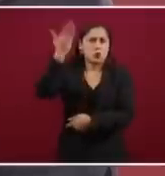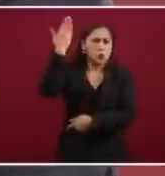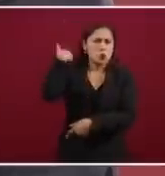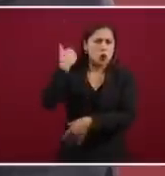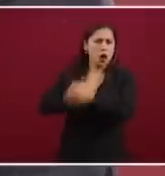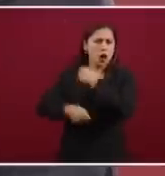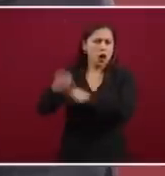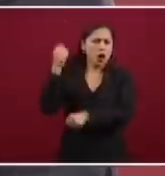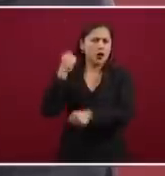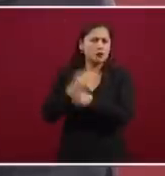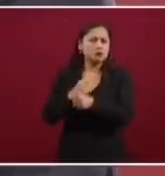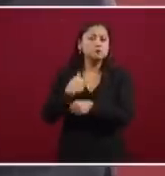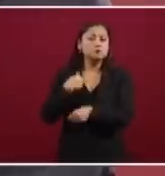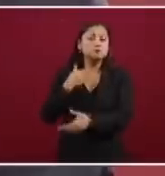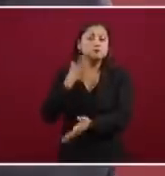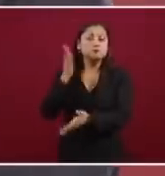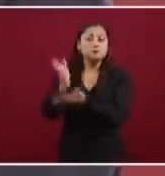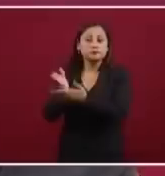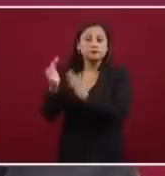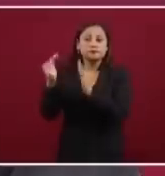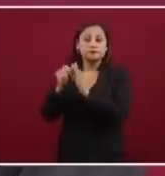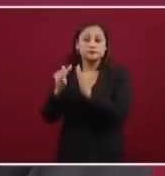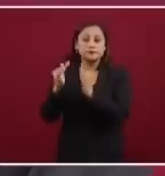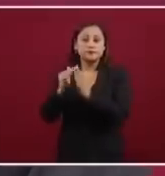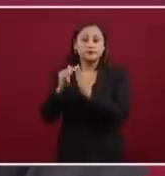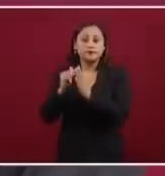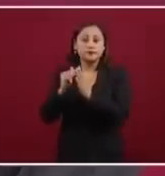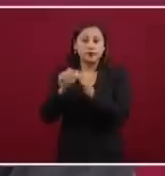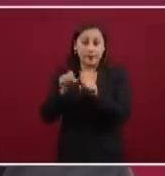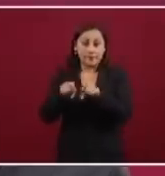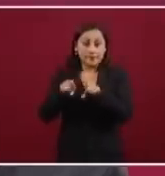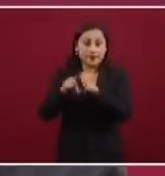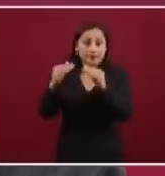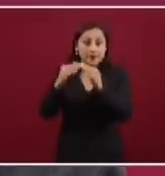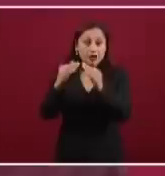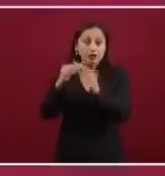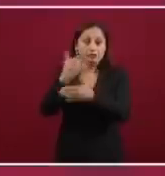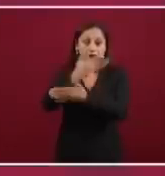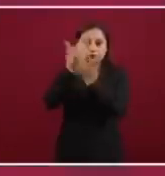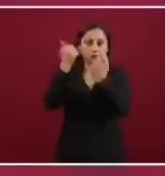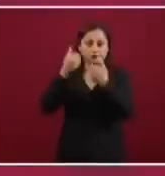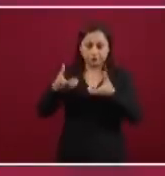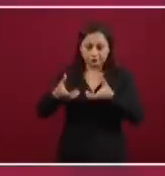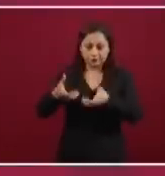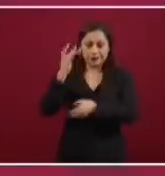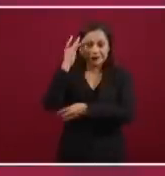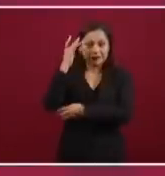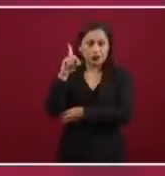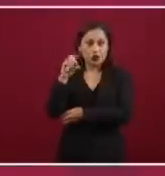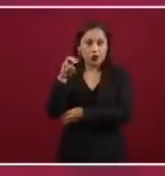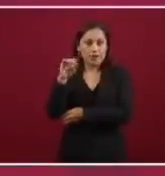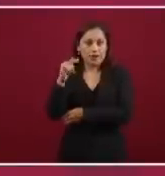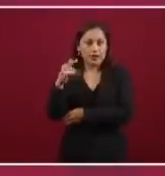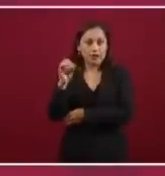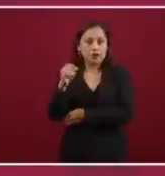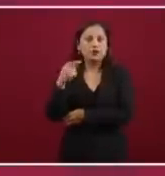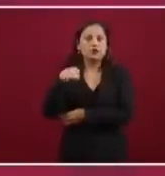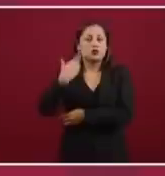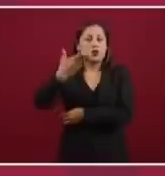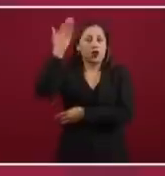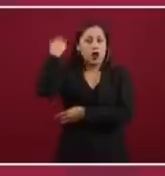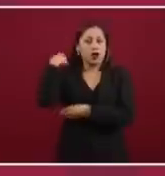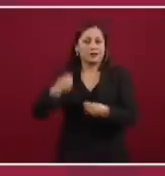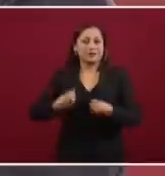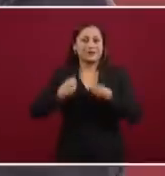años, no sé también si sea la misma casa, es por Santo Domingo, por donde yo vivía también,